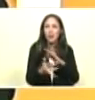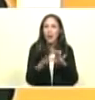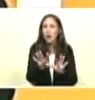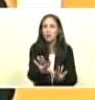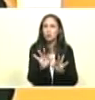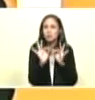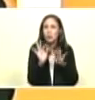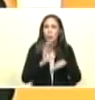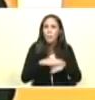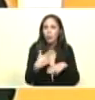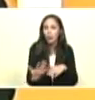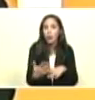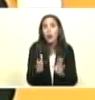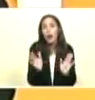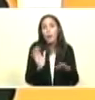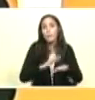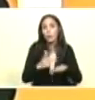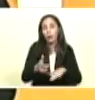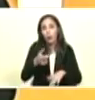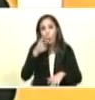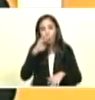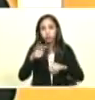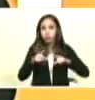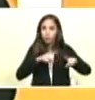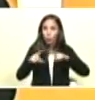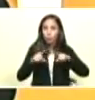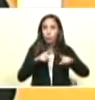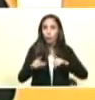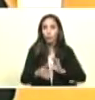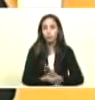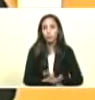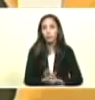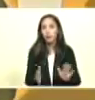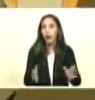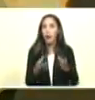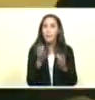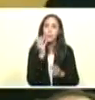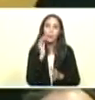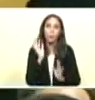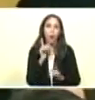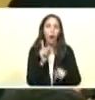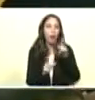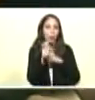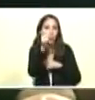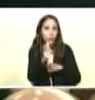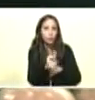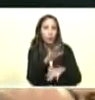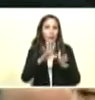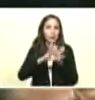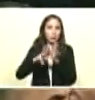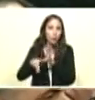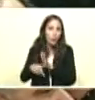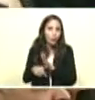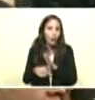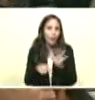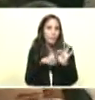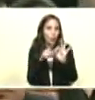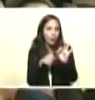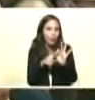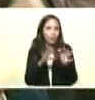que nos garantiza la mayor seguridad frente a cualquier hacker, frente a